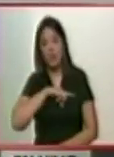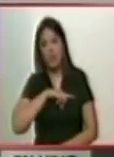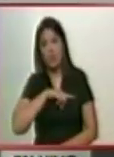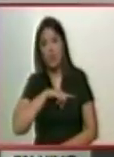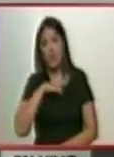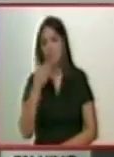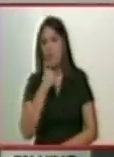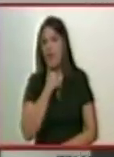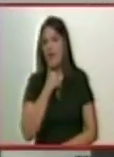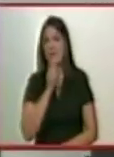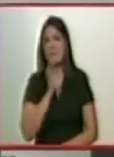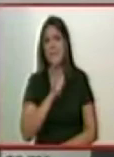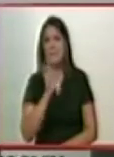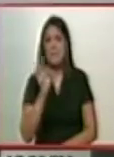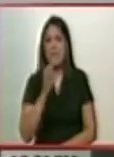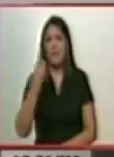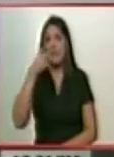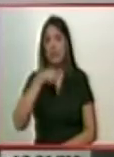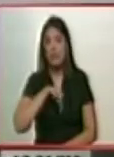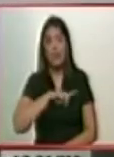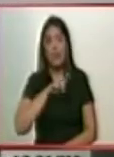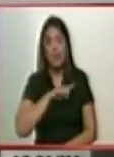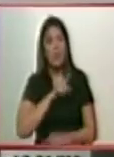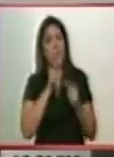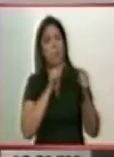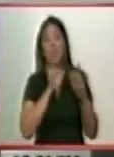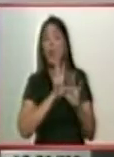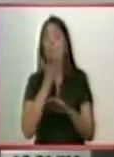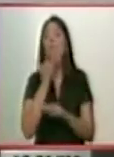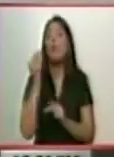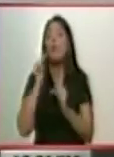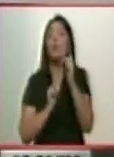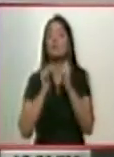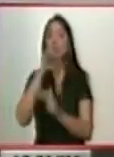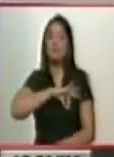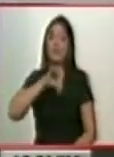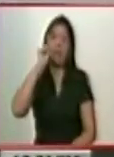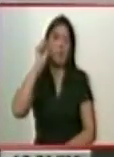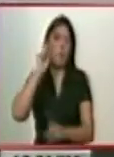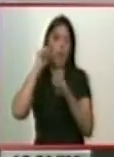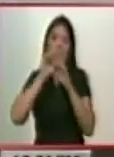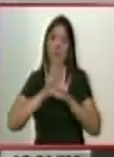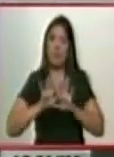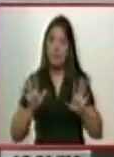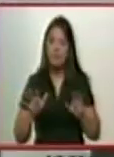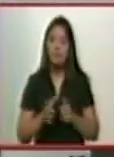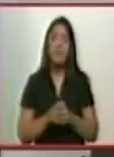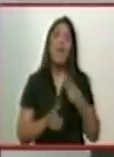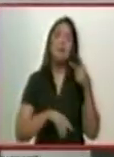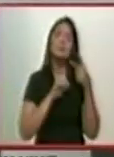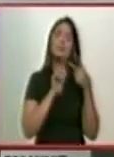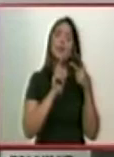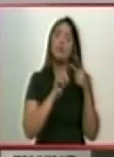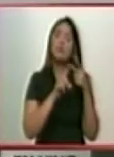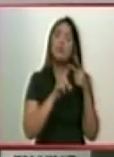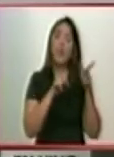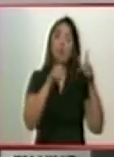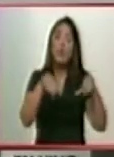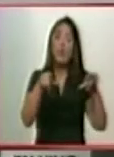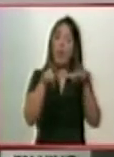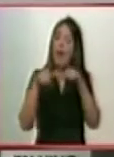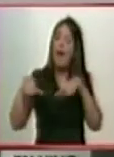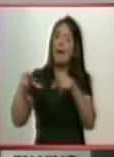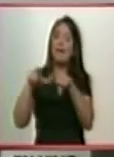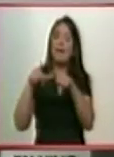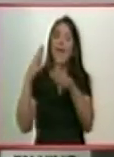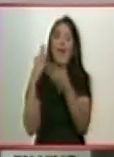diatriba nosotros estamos por construir socialismo el segundo aspecto sumamente importante tiene que ver con los centros de investigación los centros